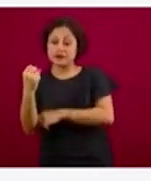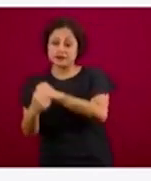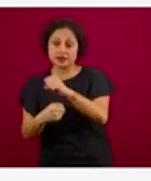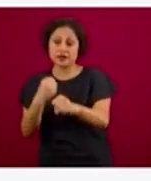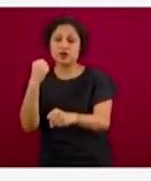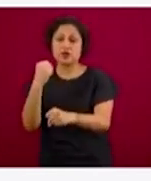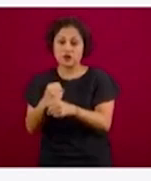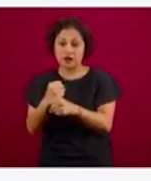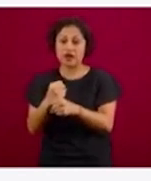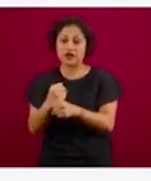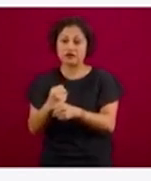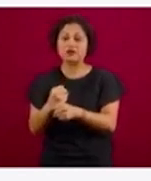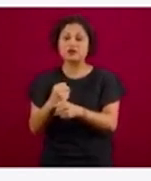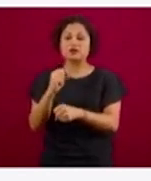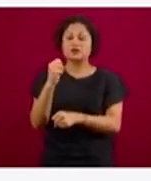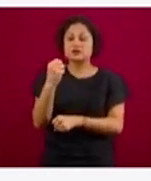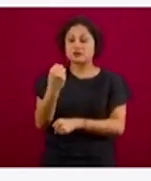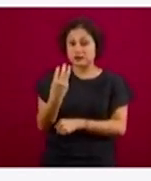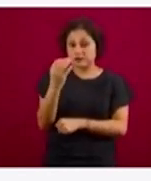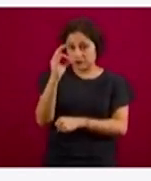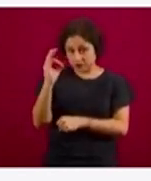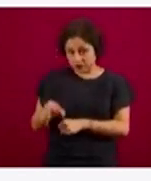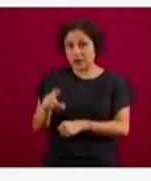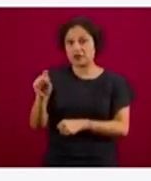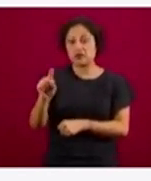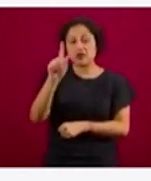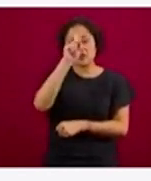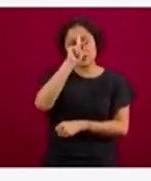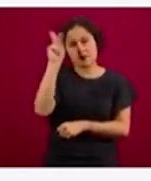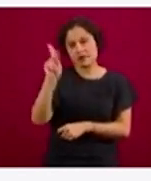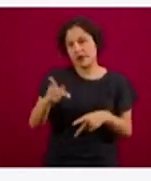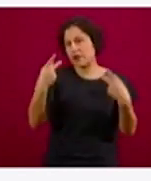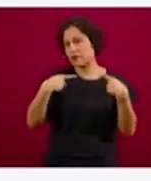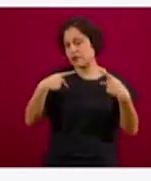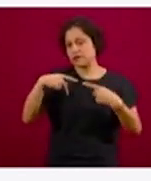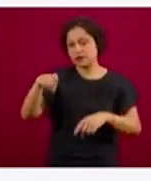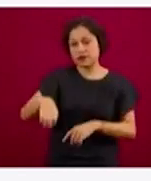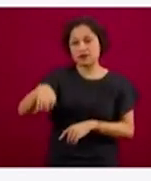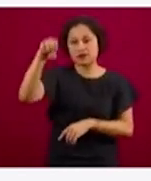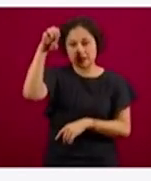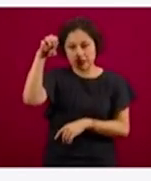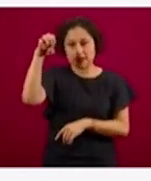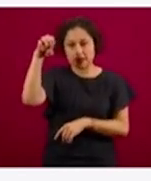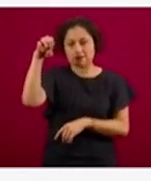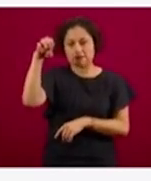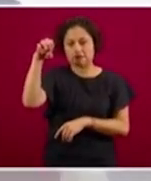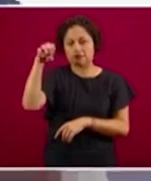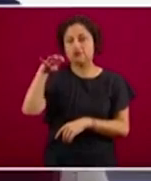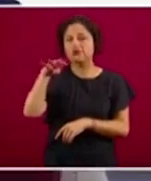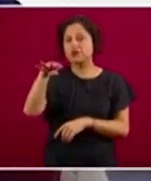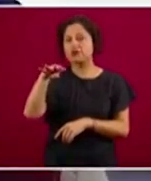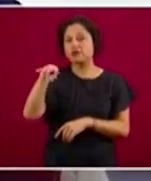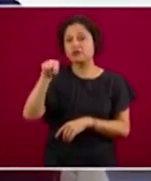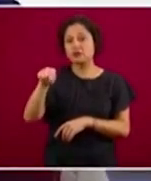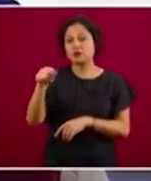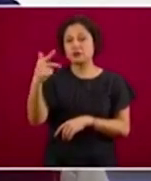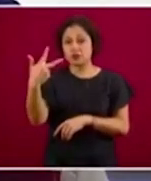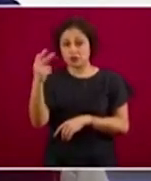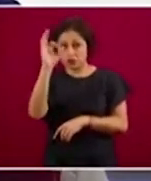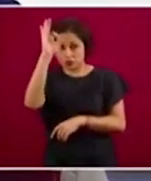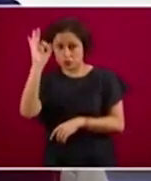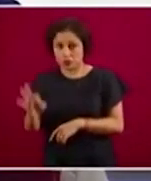y definitivamente en adultos mayores con una letalidad de 19.8 por ciento